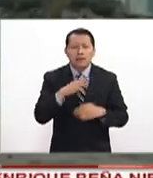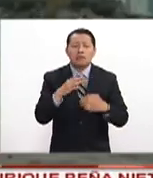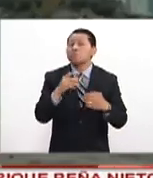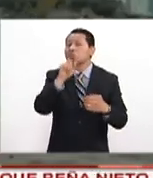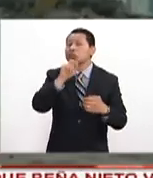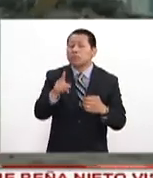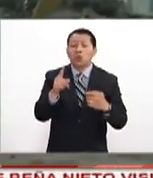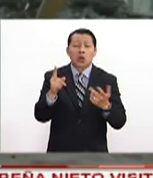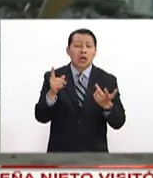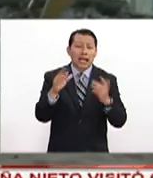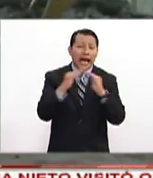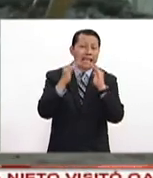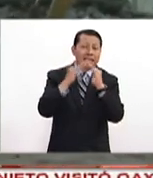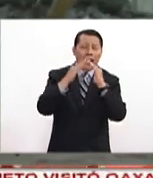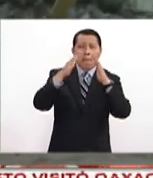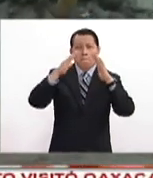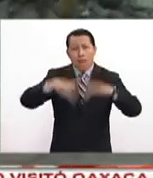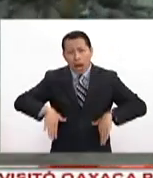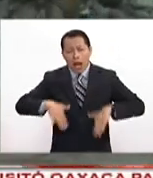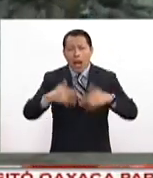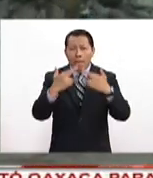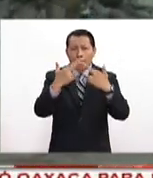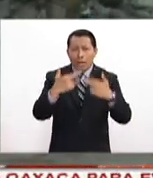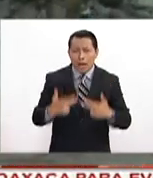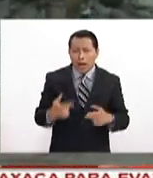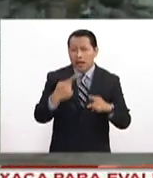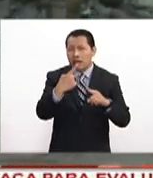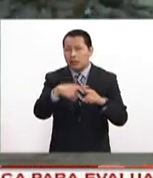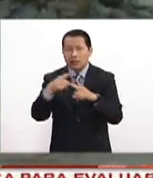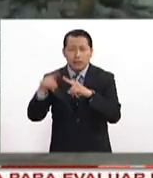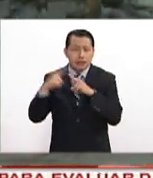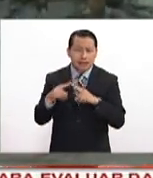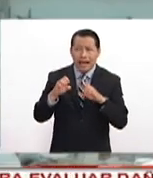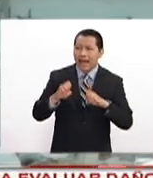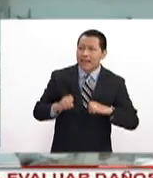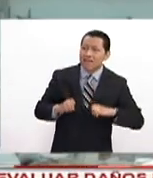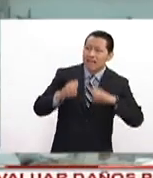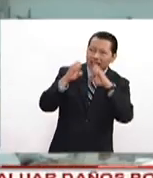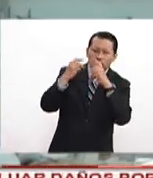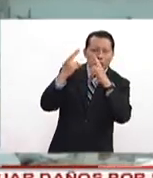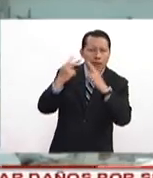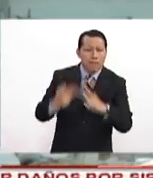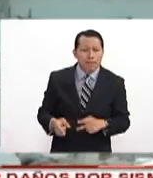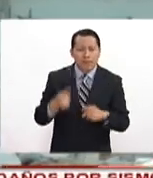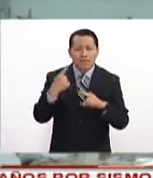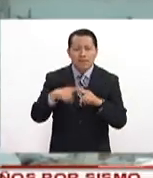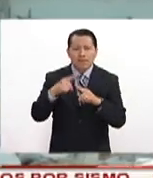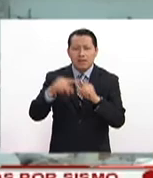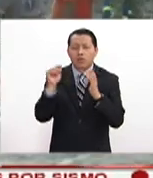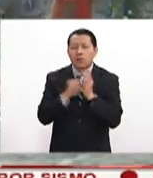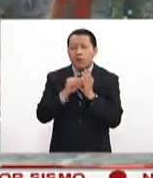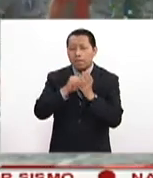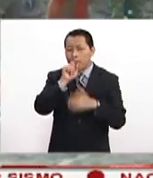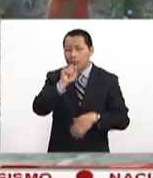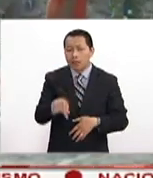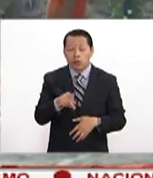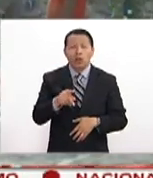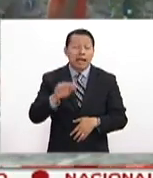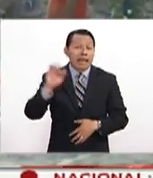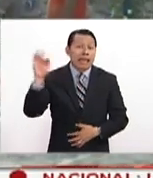derrumbes en hogares, en edificios públicos, por lo cual todavía se podría pensar que